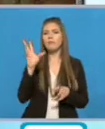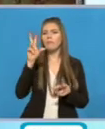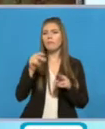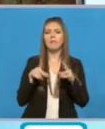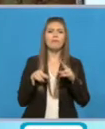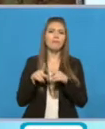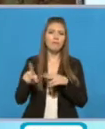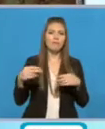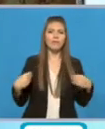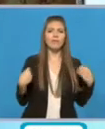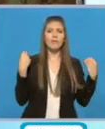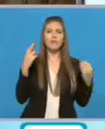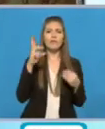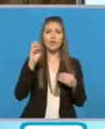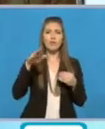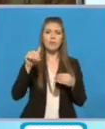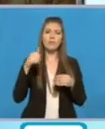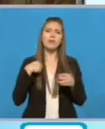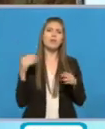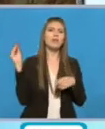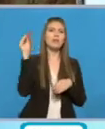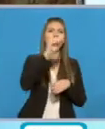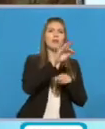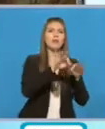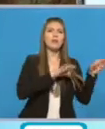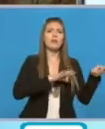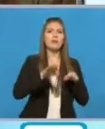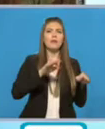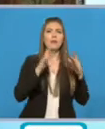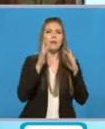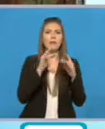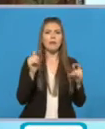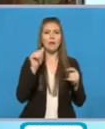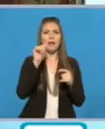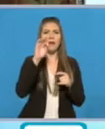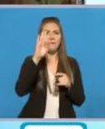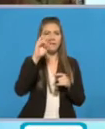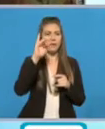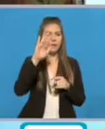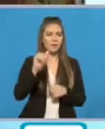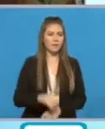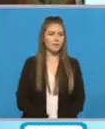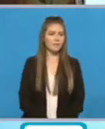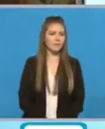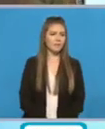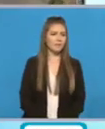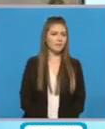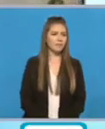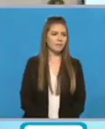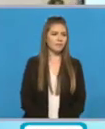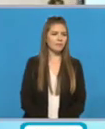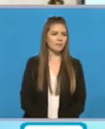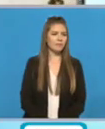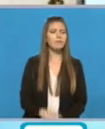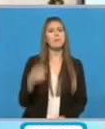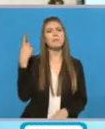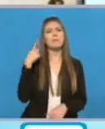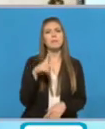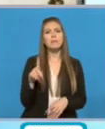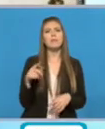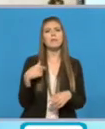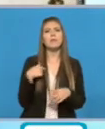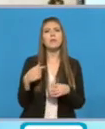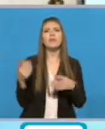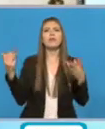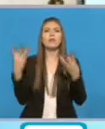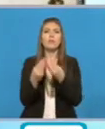Roma y me voy a trabajar a África, a convertir a las personas en mi tierra, en África. O sea, se fue de